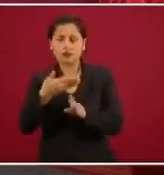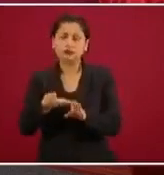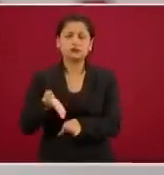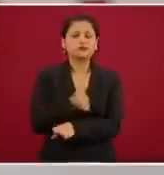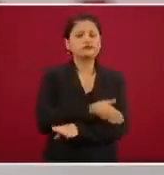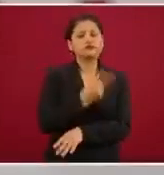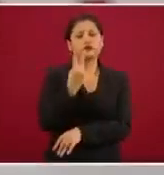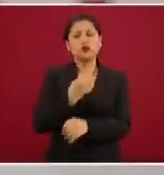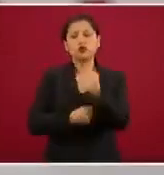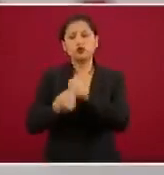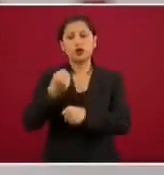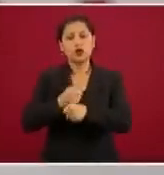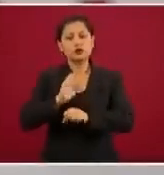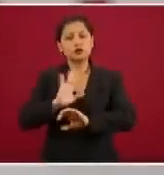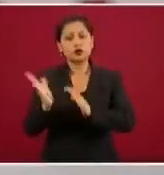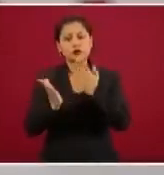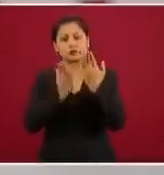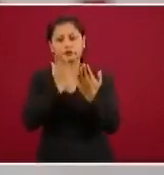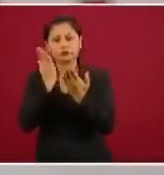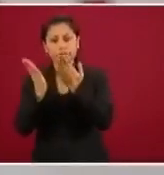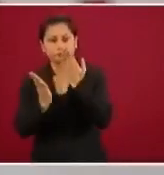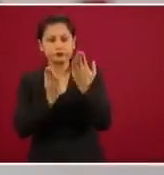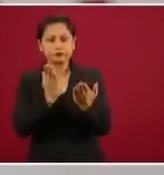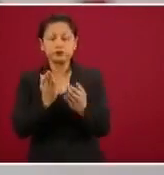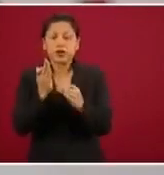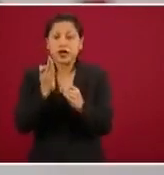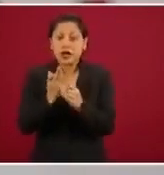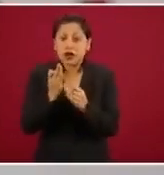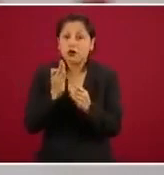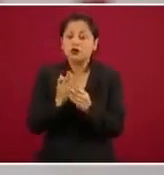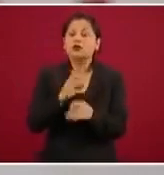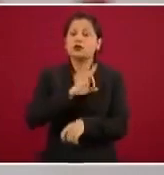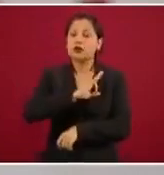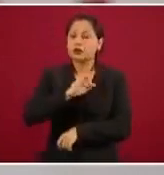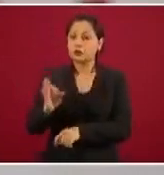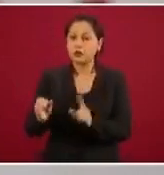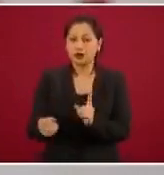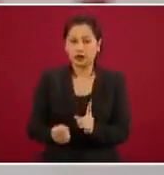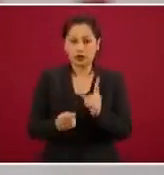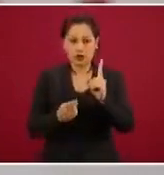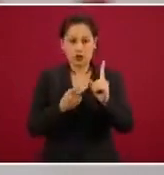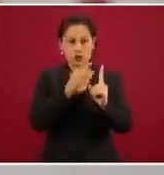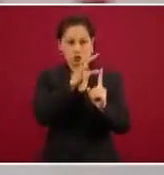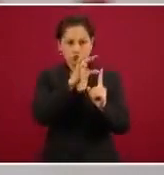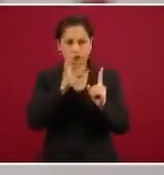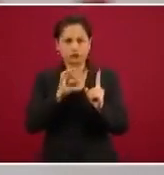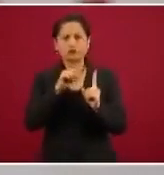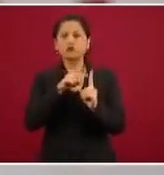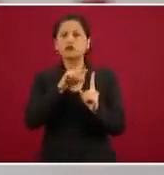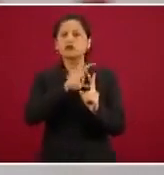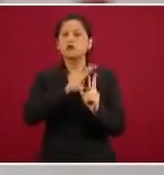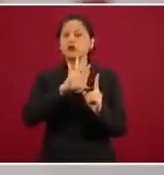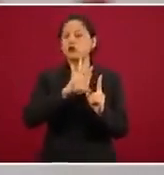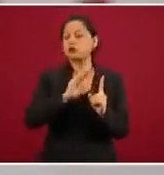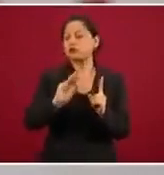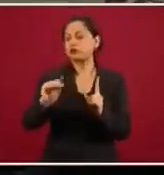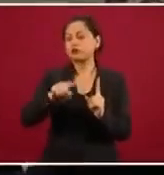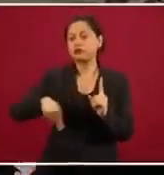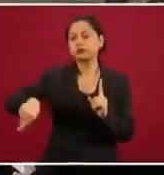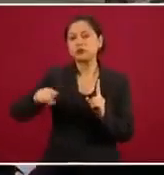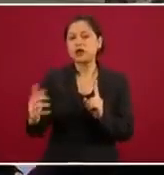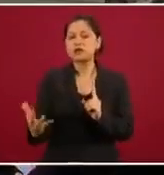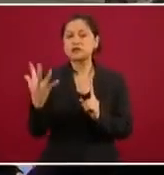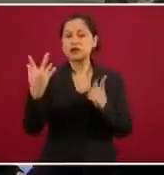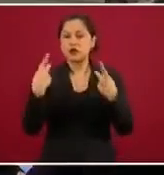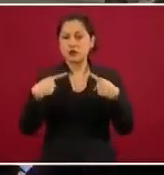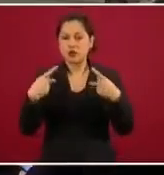entrenamiento suficientemente estructurado para que las y los especialistas ya existentes puedan coordinar. Nuestro